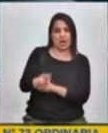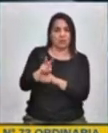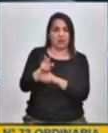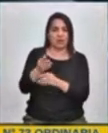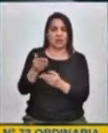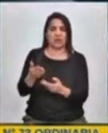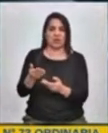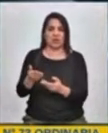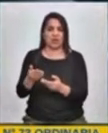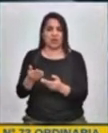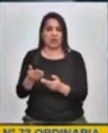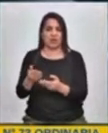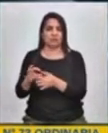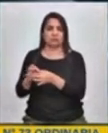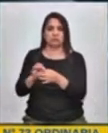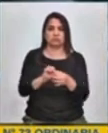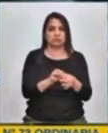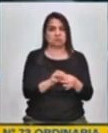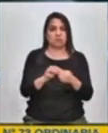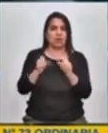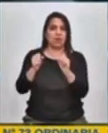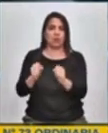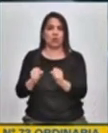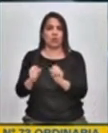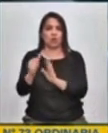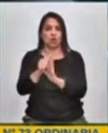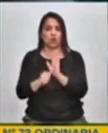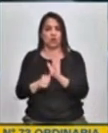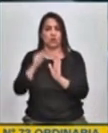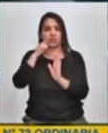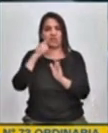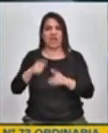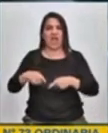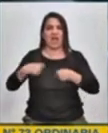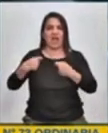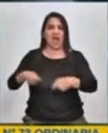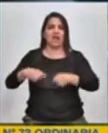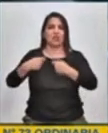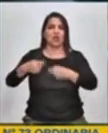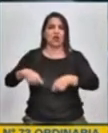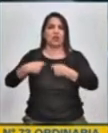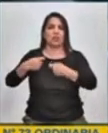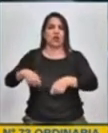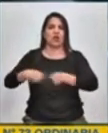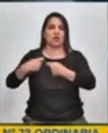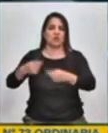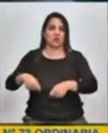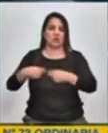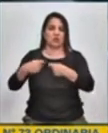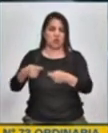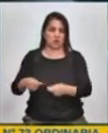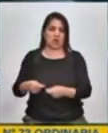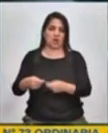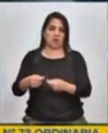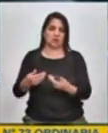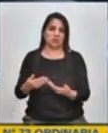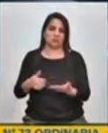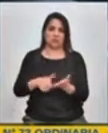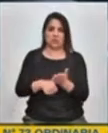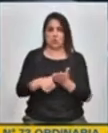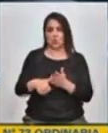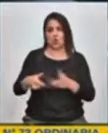la dolencia para poder operarlo, y eso significa un gasto sin sentido desde el punto de vista del seguro y el Estado.